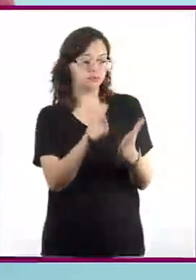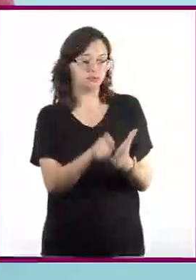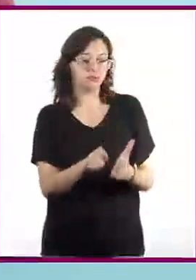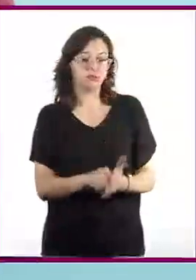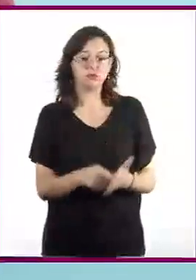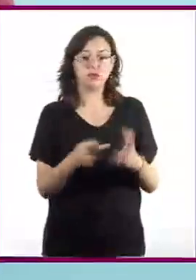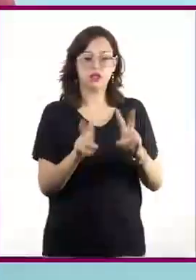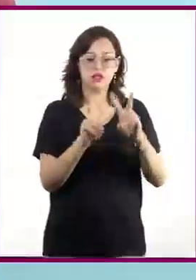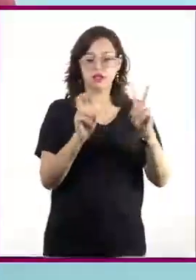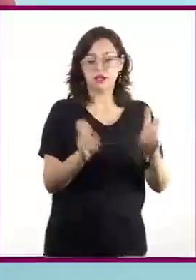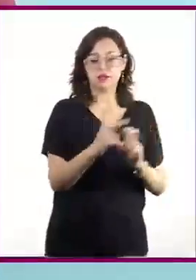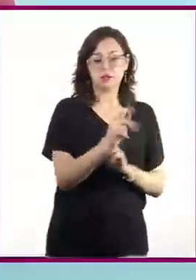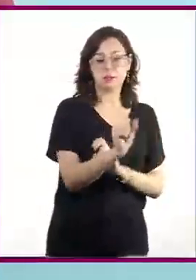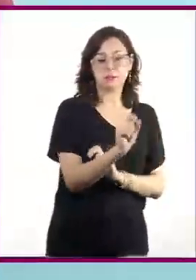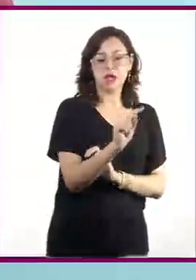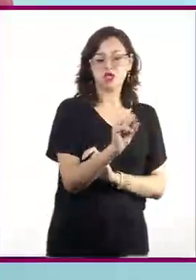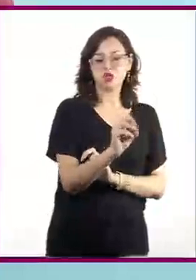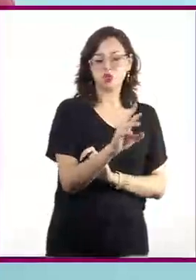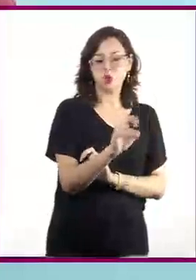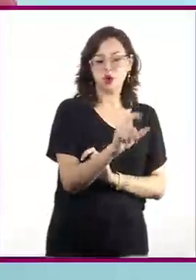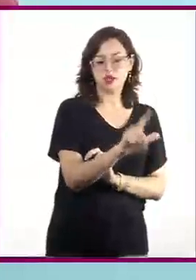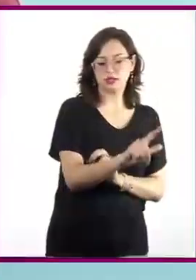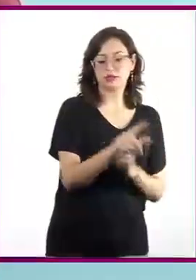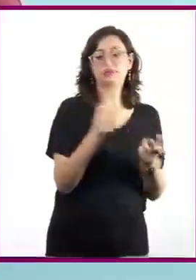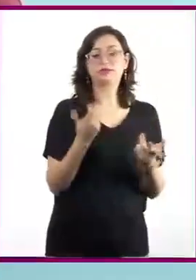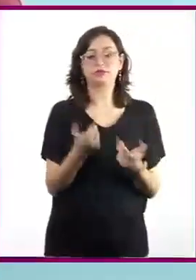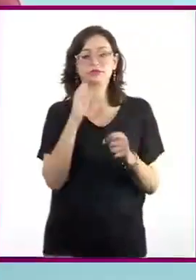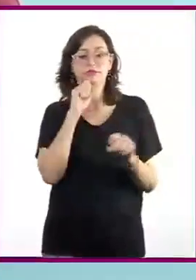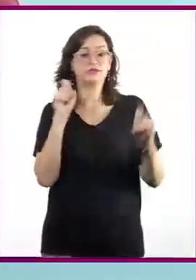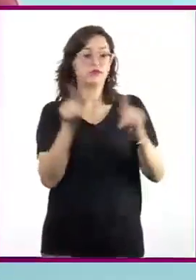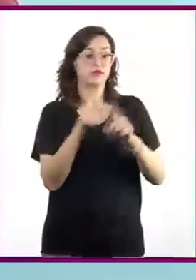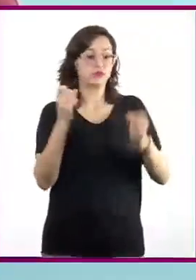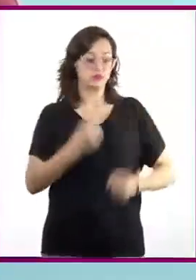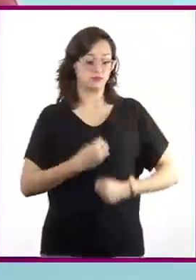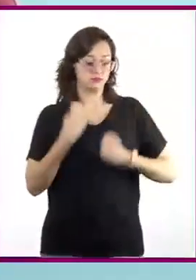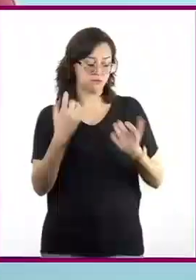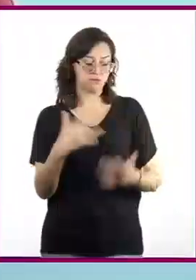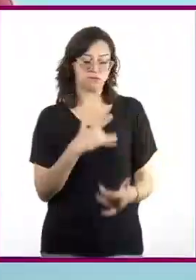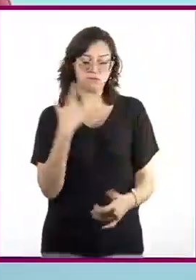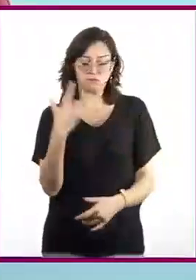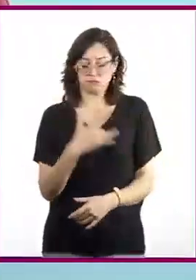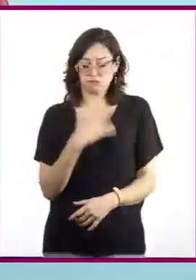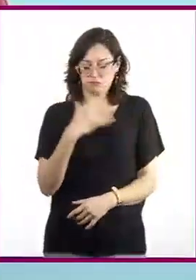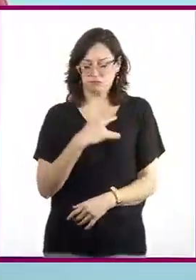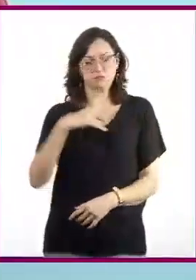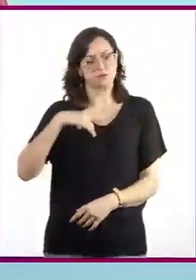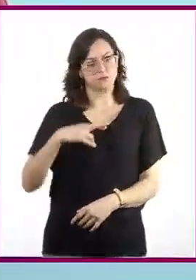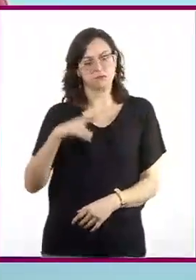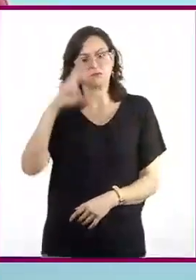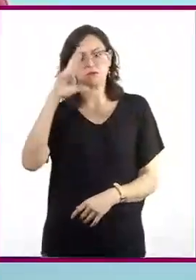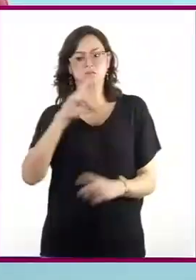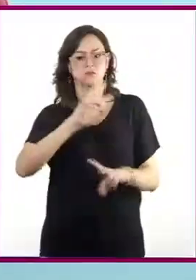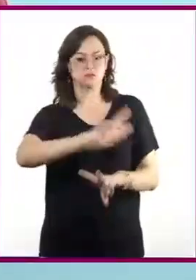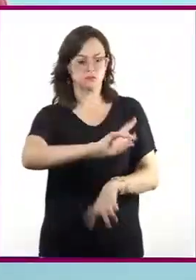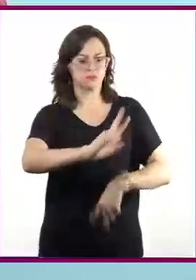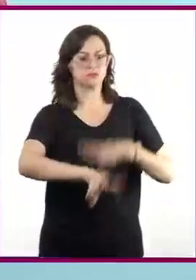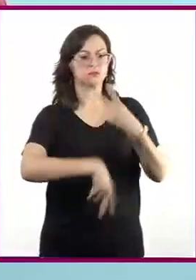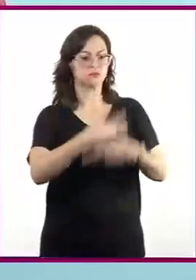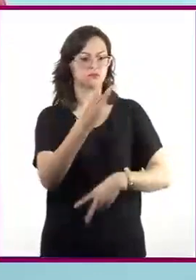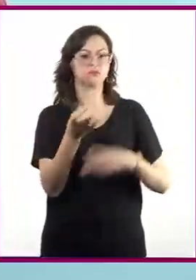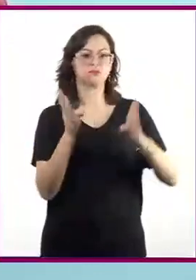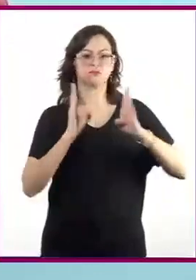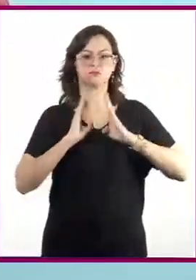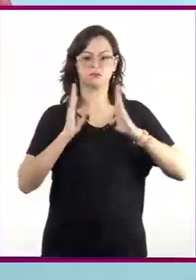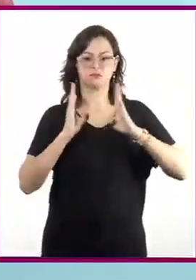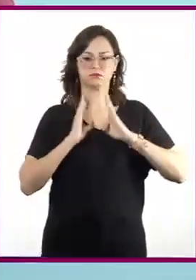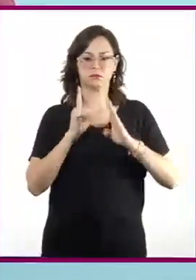género pastoril. También escribió poemas que reflejan su sentir cuando fue voluntario con los republicanos durante